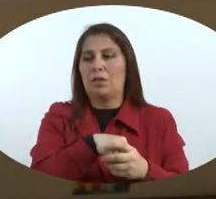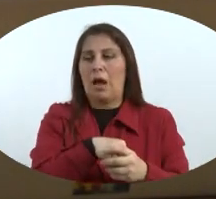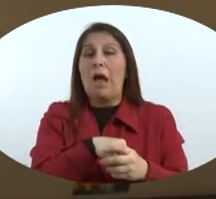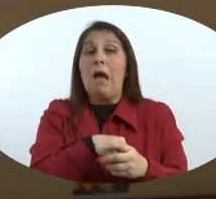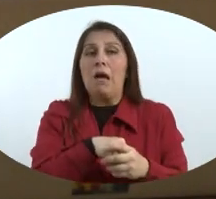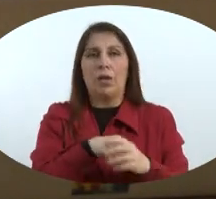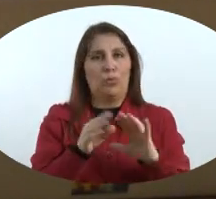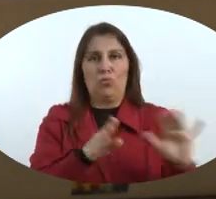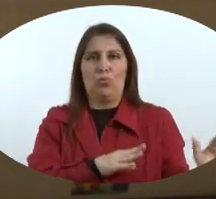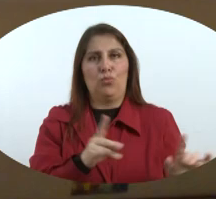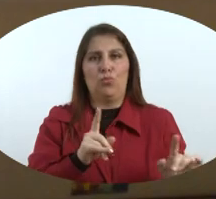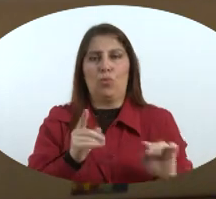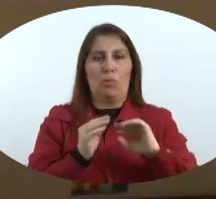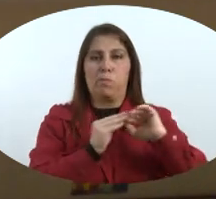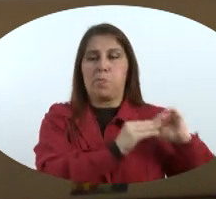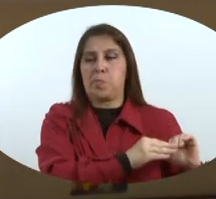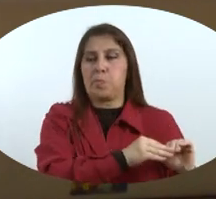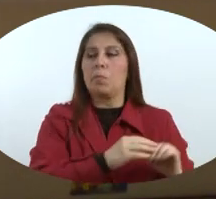bueno